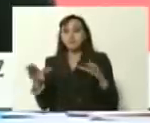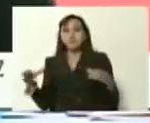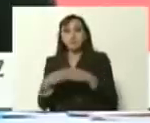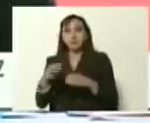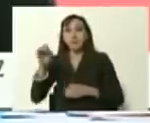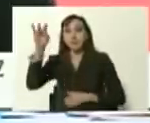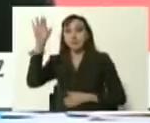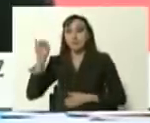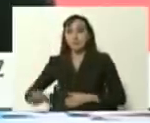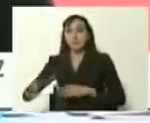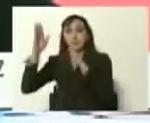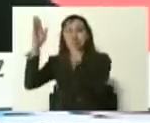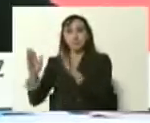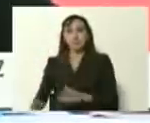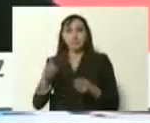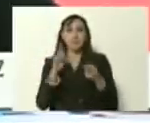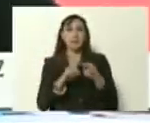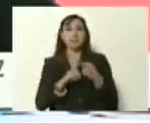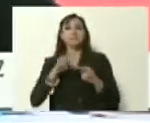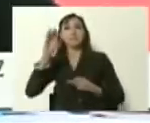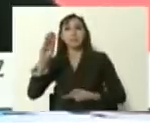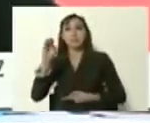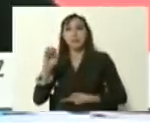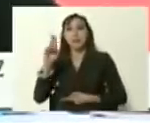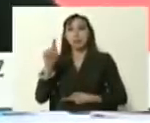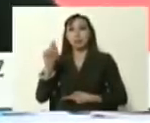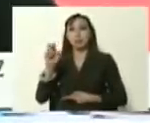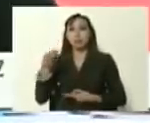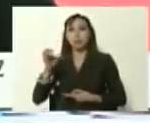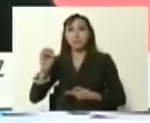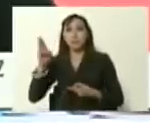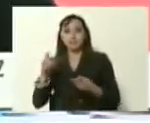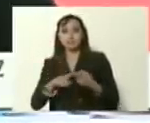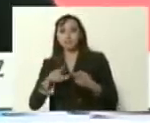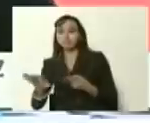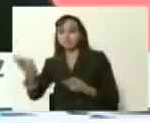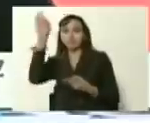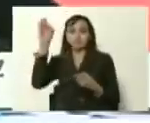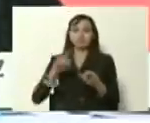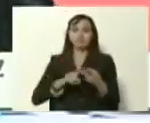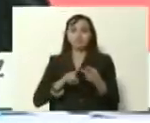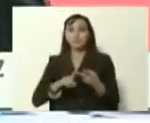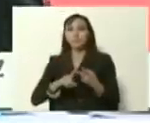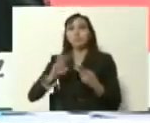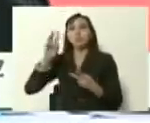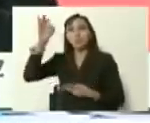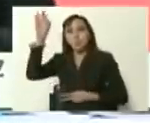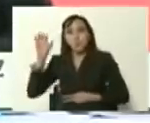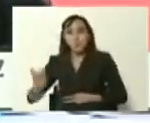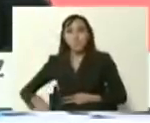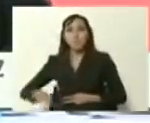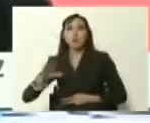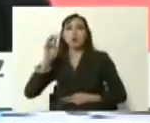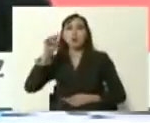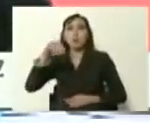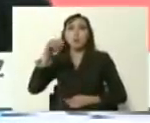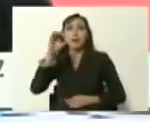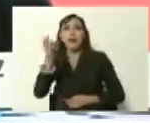pastor Javier Bertucci y diputado, por el pastor y diputado Moisés García,